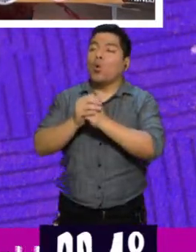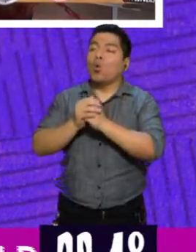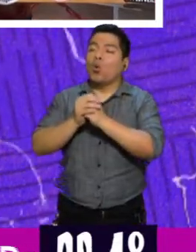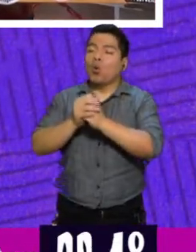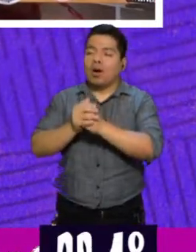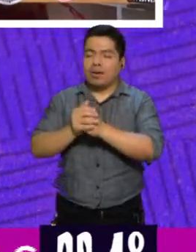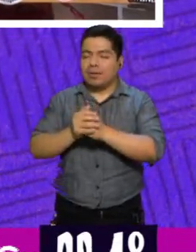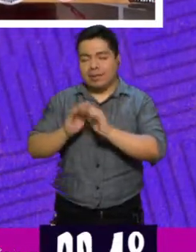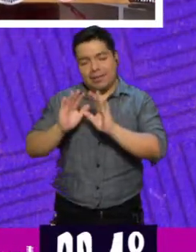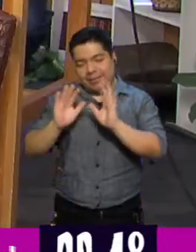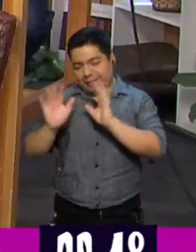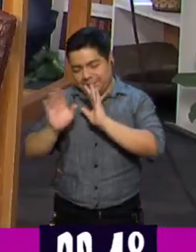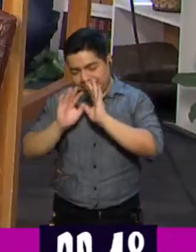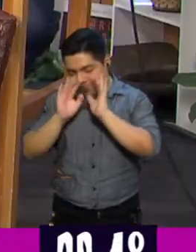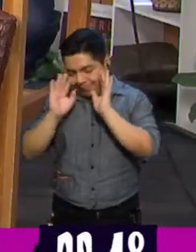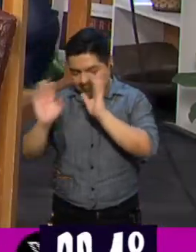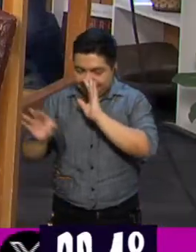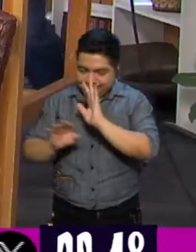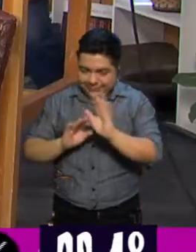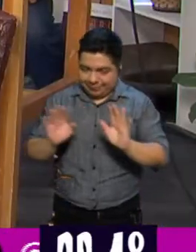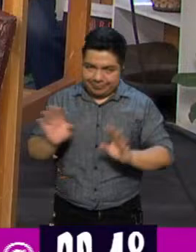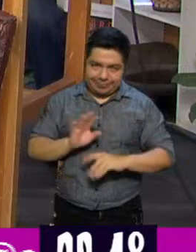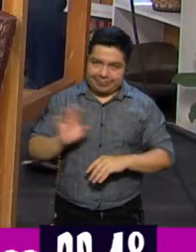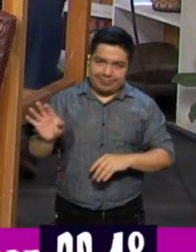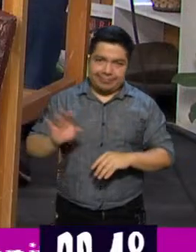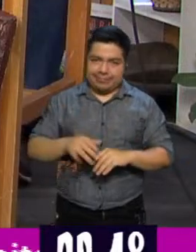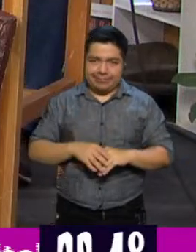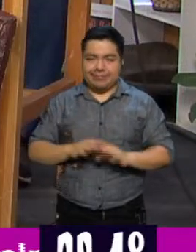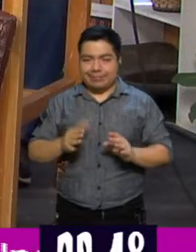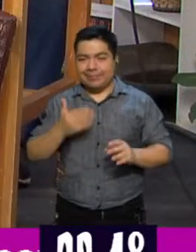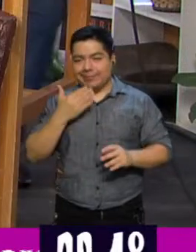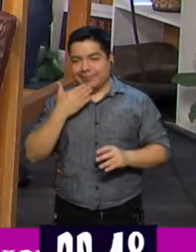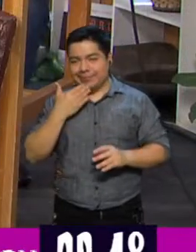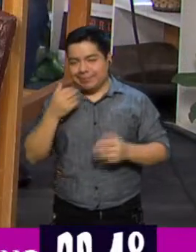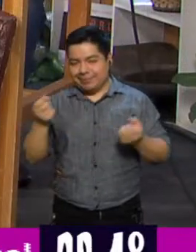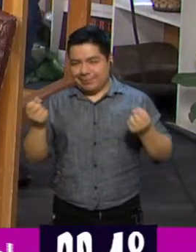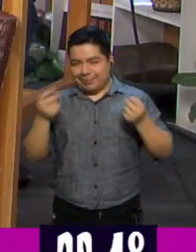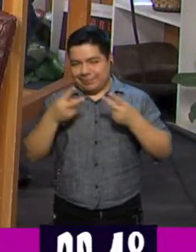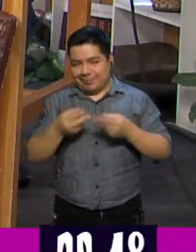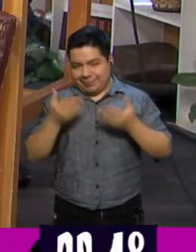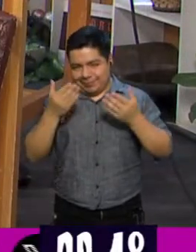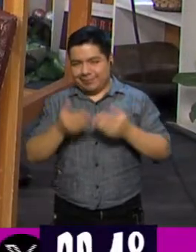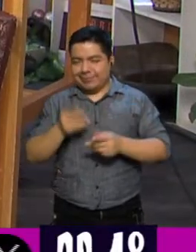Ora. Déjelo Demóstenes. así, déjelo así. Bueno, ahí nos vemos. Ay, nos vemos. Vamos a una Doc. pausa, córranle.